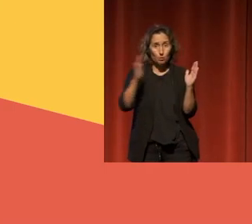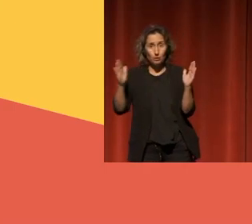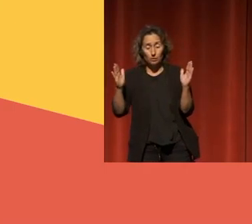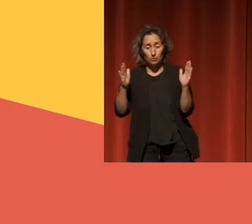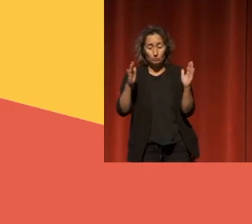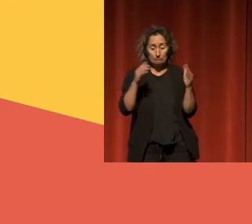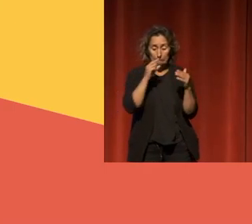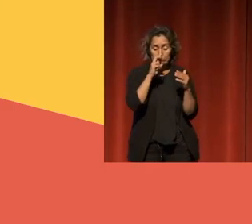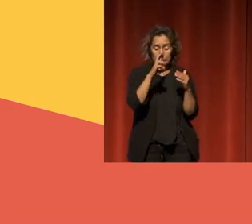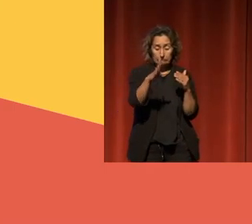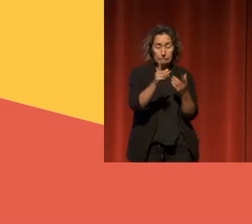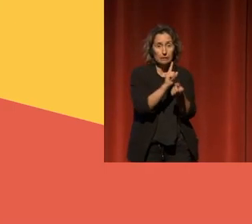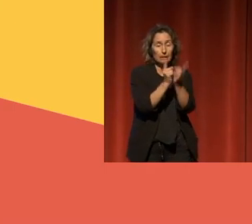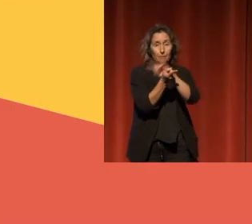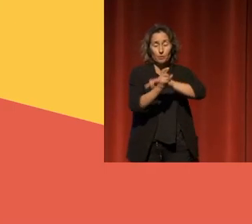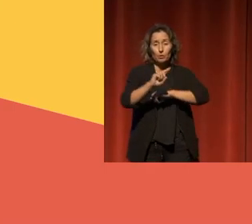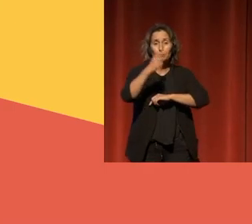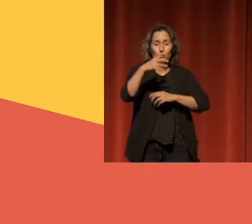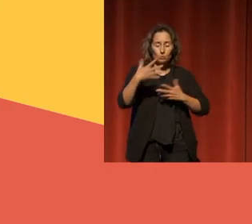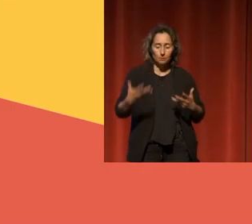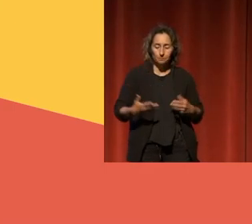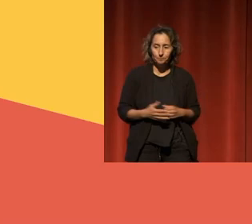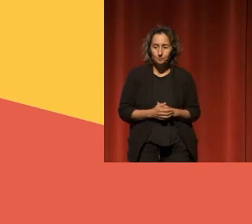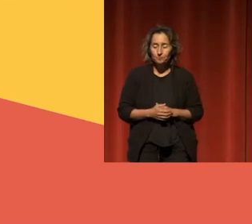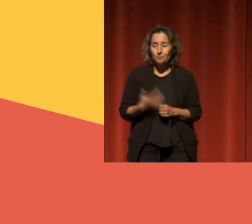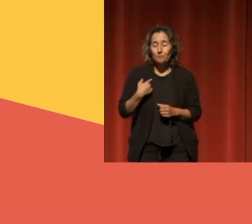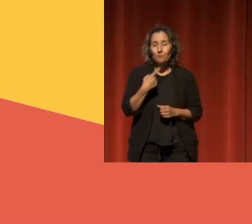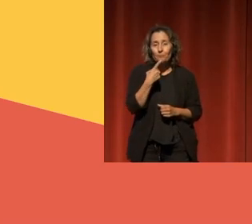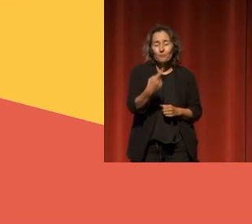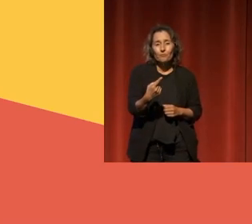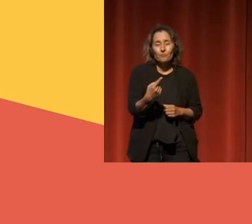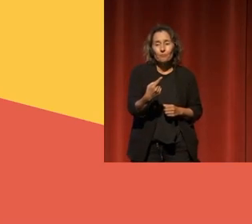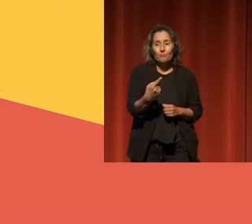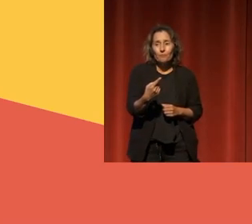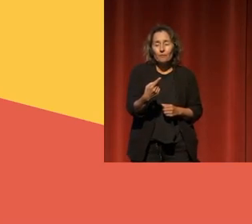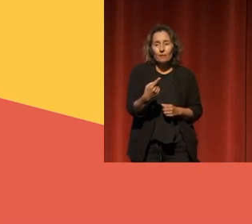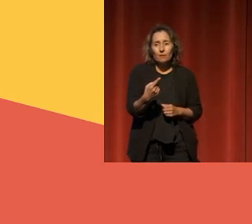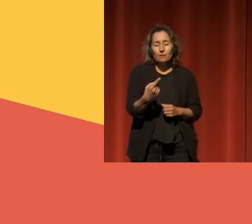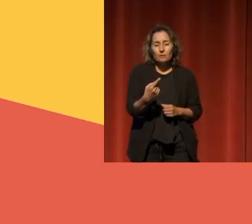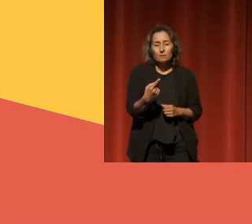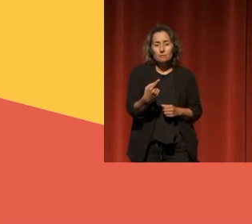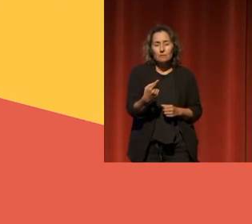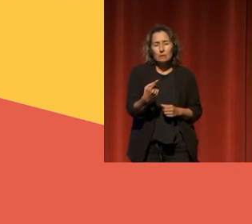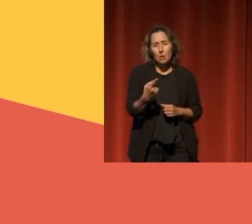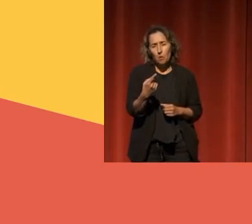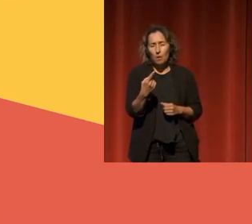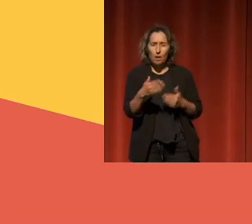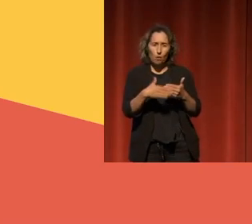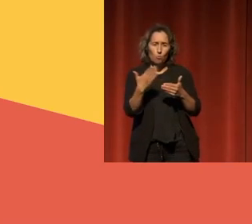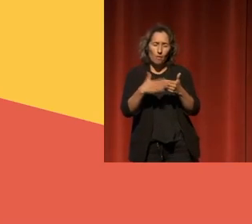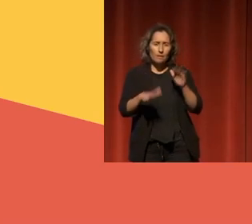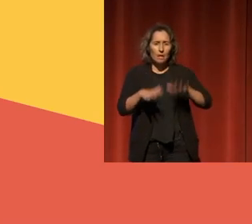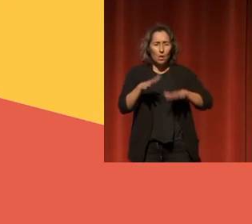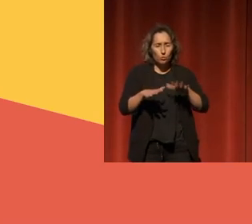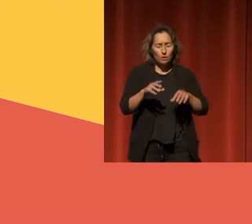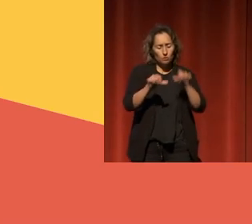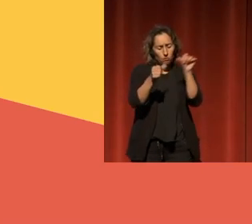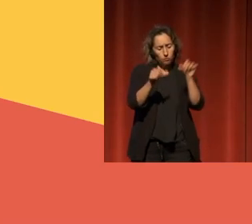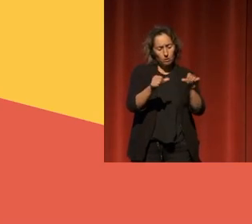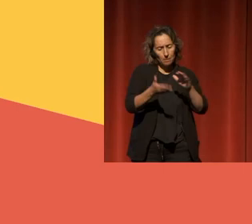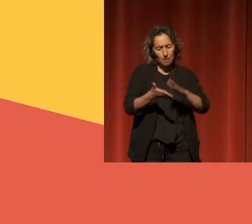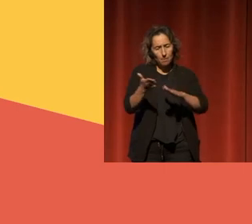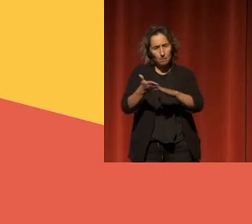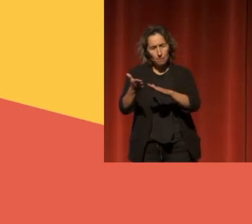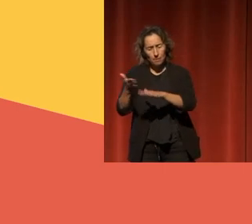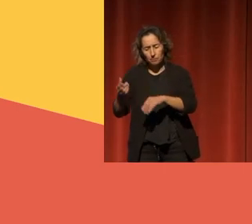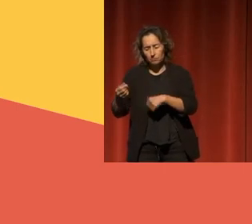próximos años y simplemente me gustaría mencionar eh algunas tendencias que además Bueno yo cuando estaba leyendo el texto